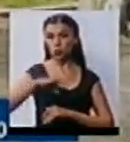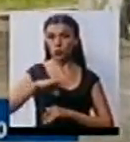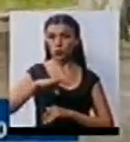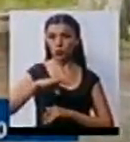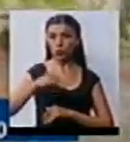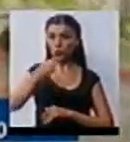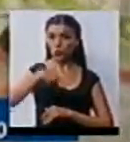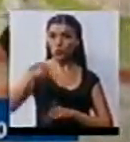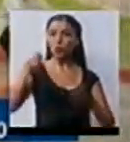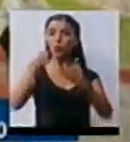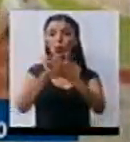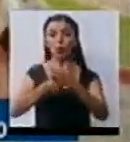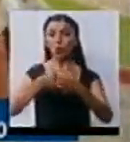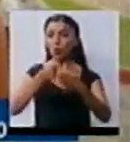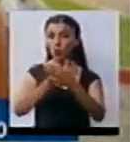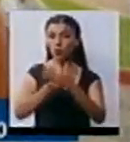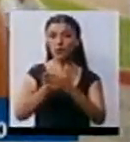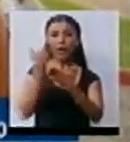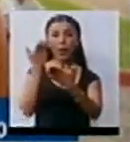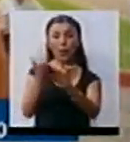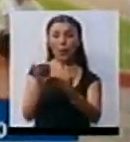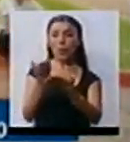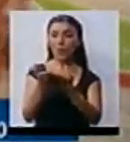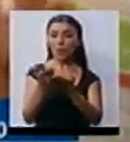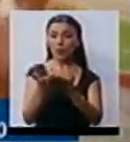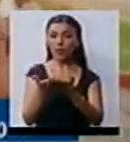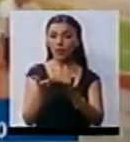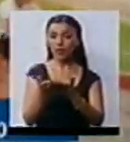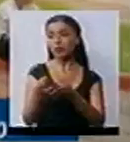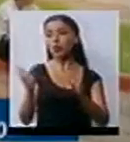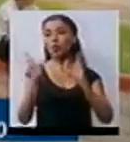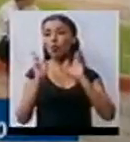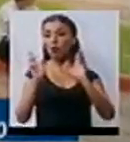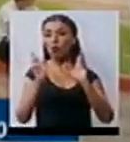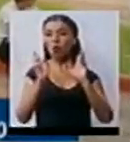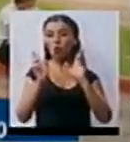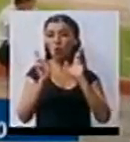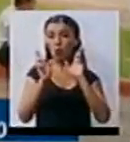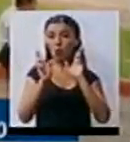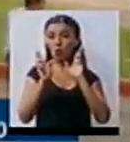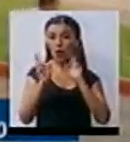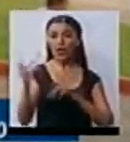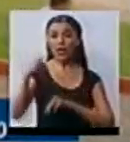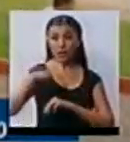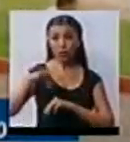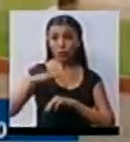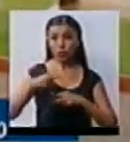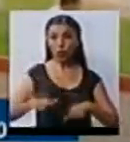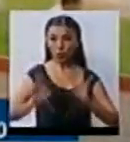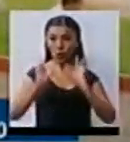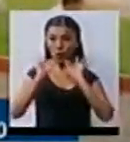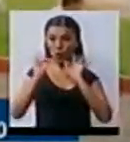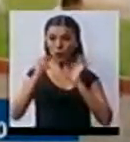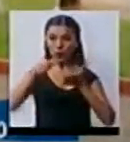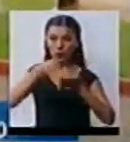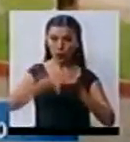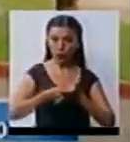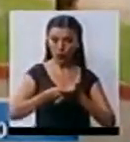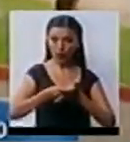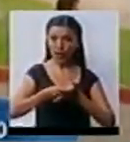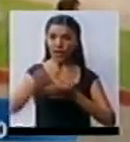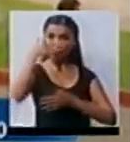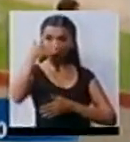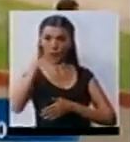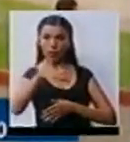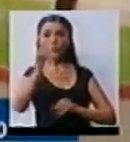vendría, si eso se llega a normalizar, vendría a dar una tranquilidad a todos los trabajadores para de acá para adelante venir a hacer